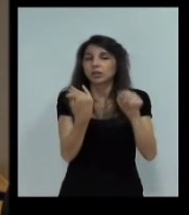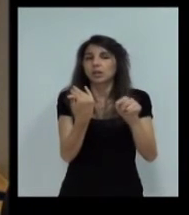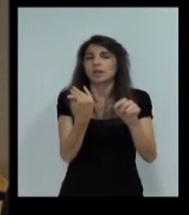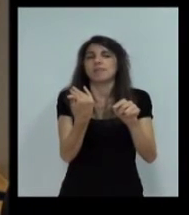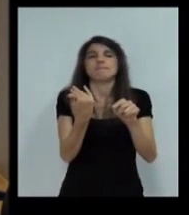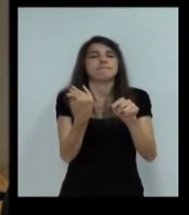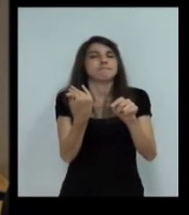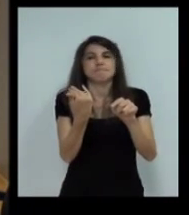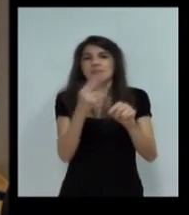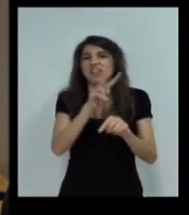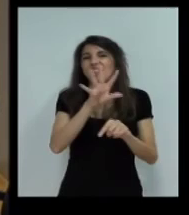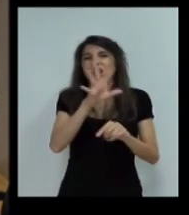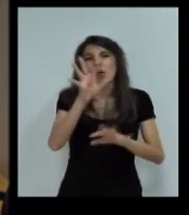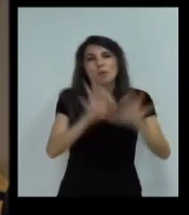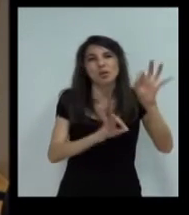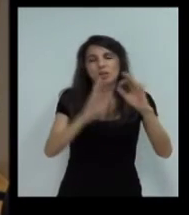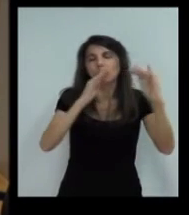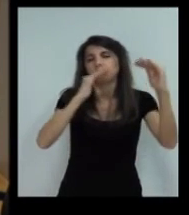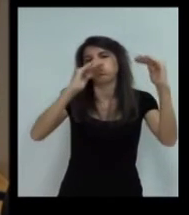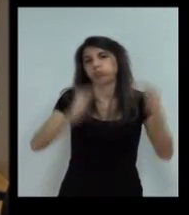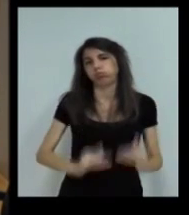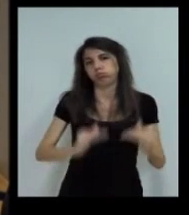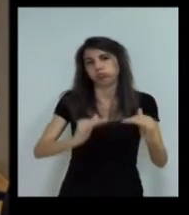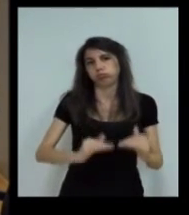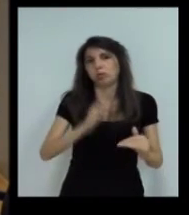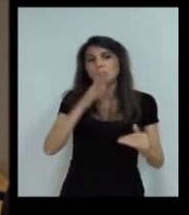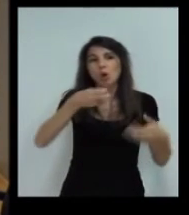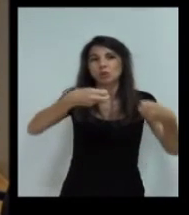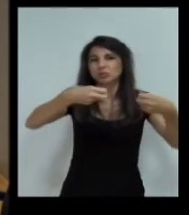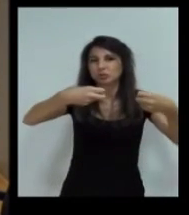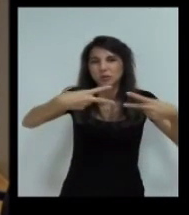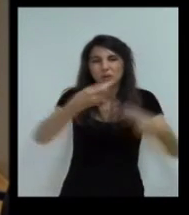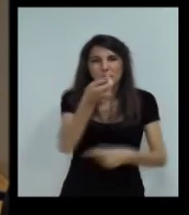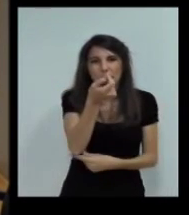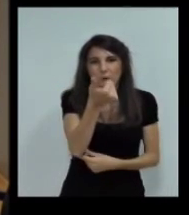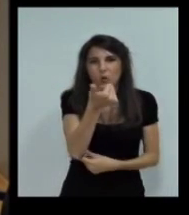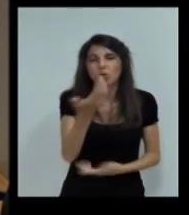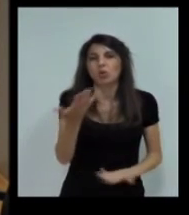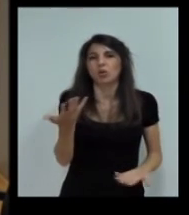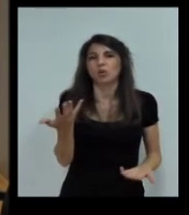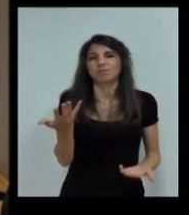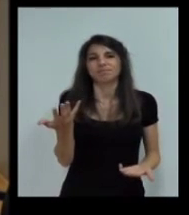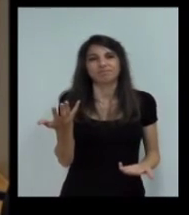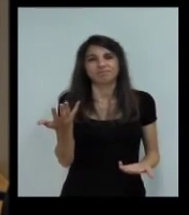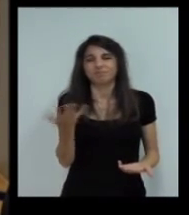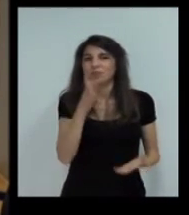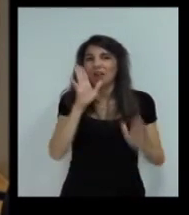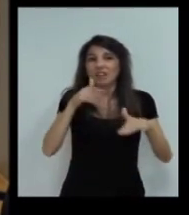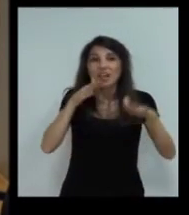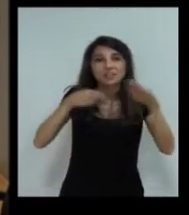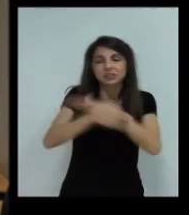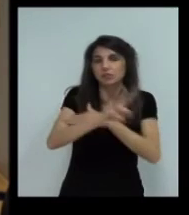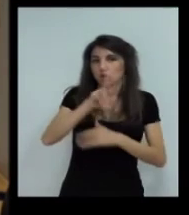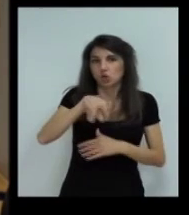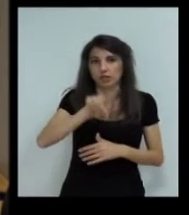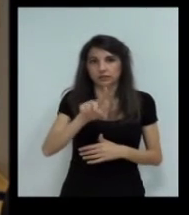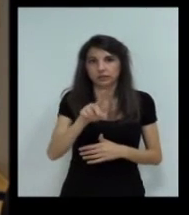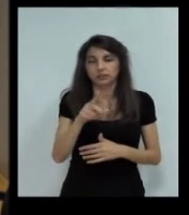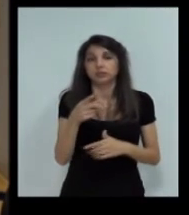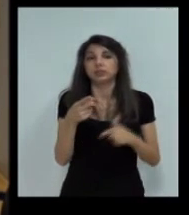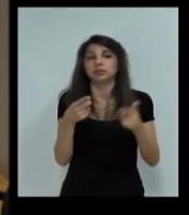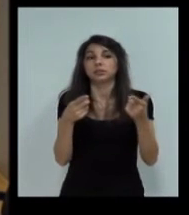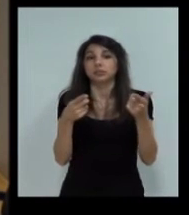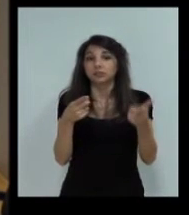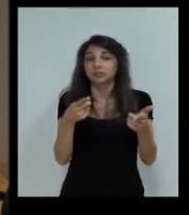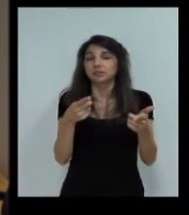ese 25% que no se subtitula o que no se hace accesible, ¿no? Y es ahí donde hay